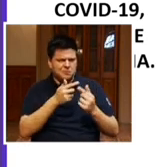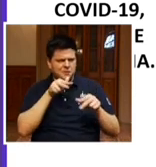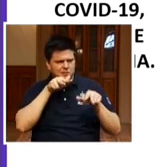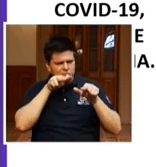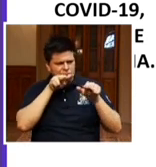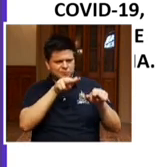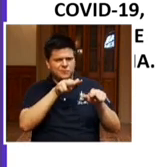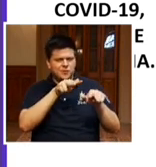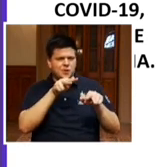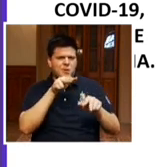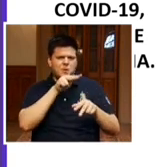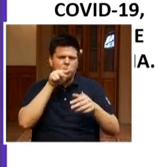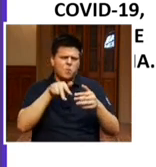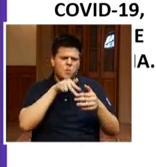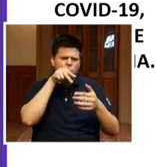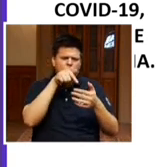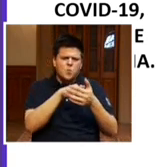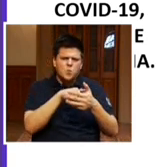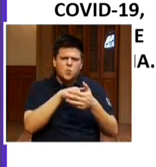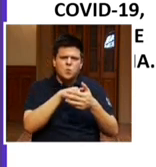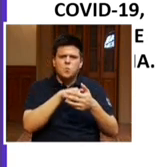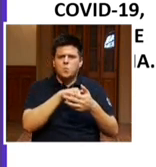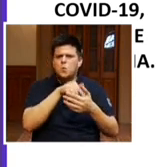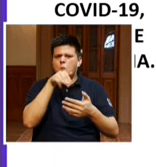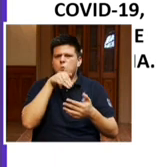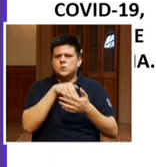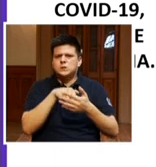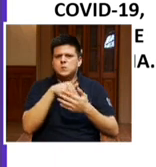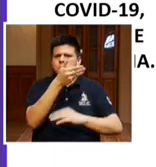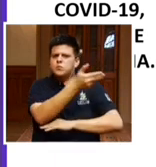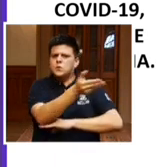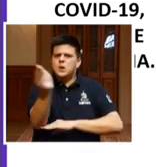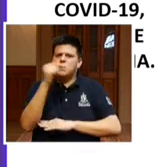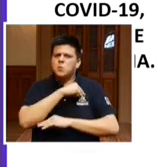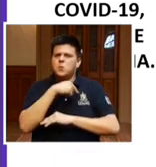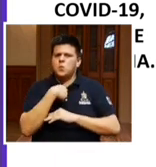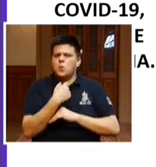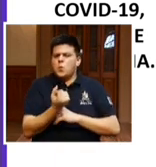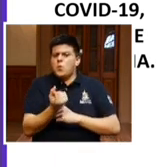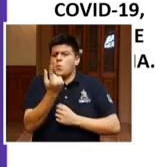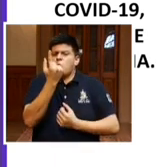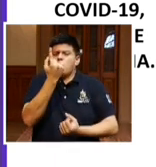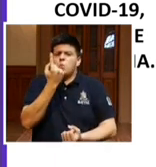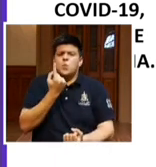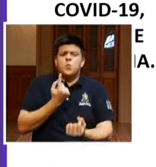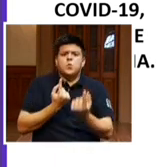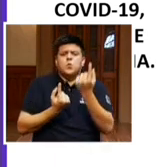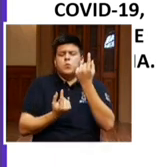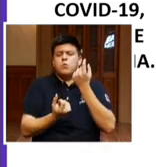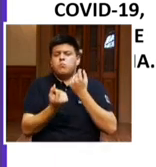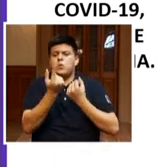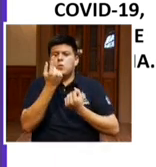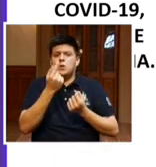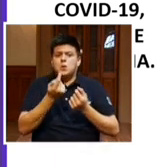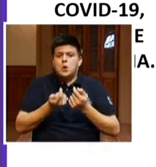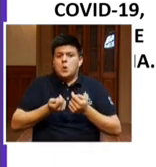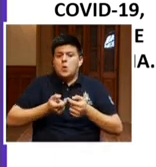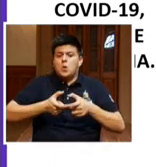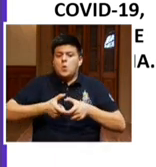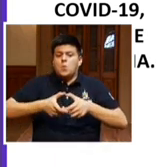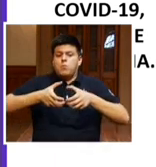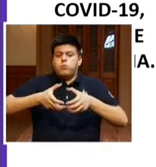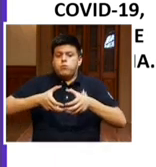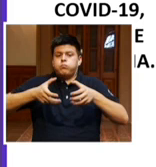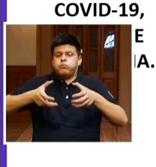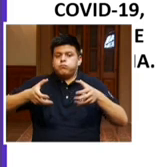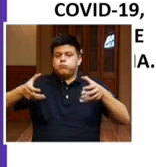en los municipios del área rural, que se acuerdan que habíamos empezado con un caso y con 2 casos, pues poco a poco van